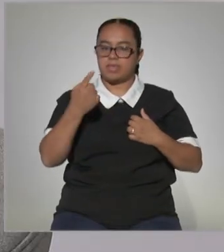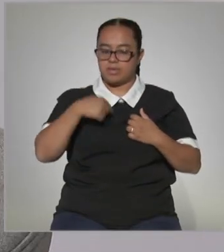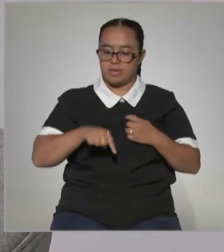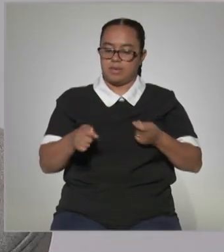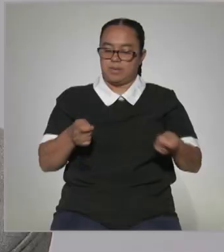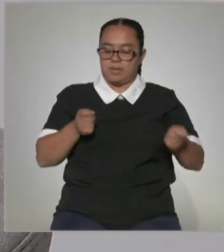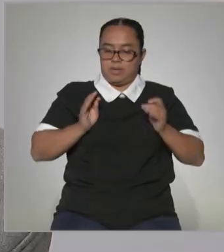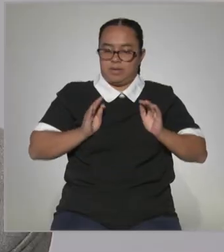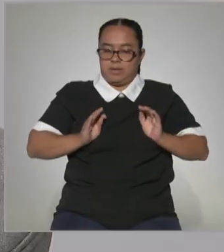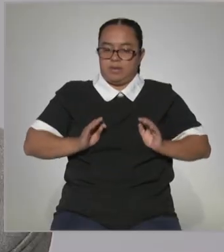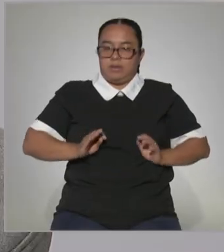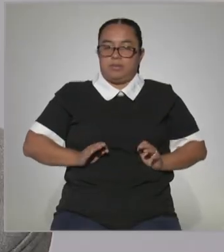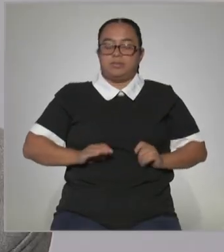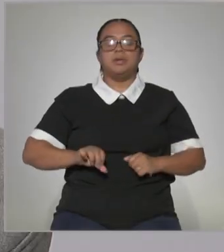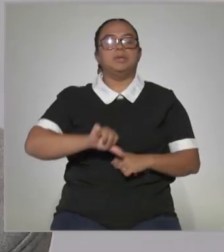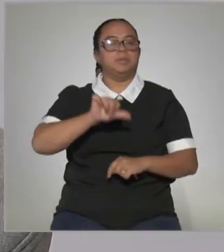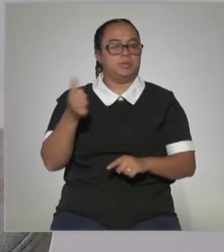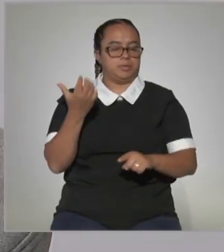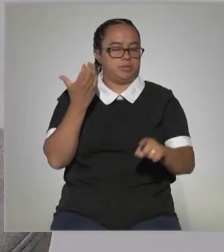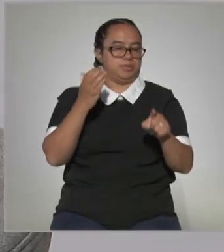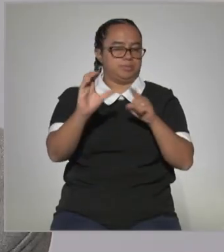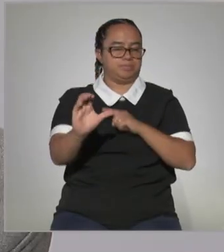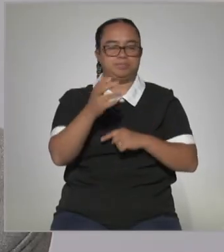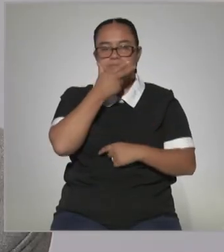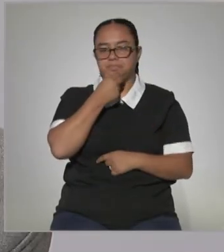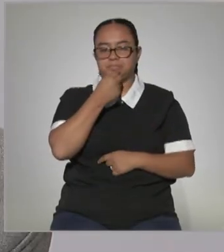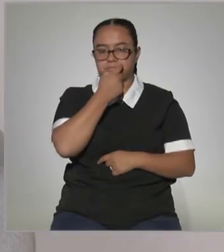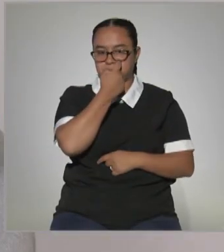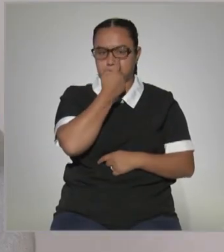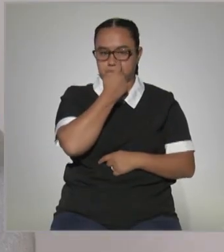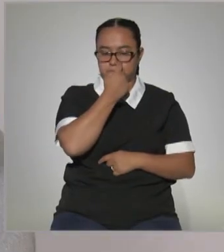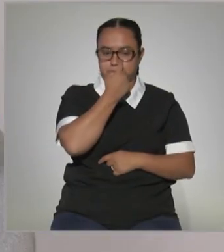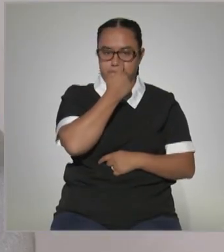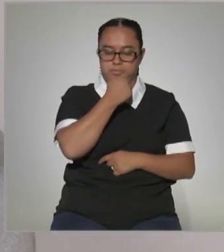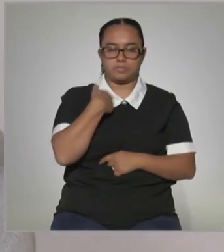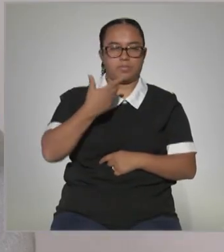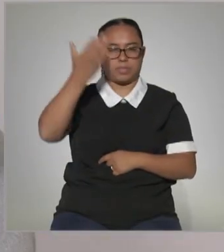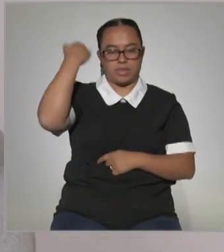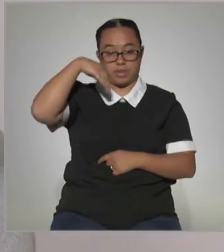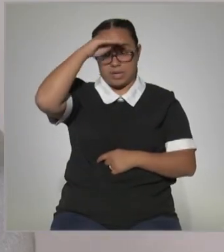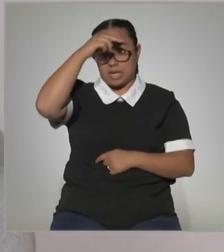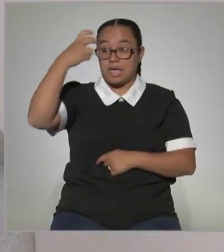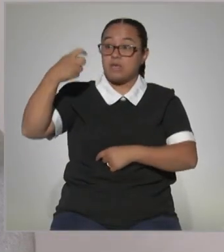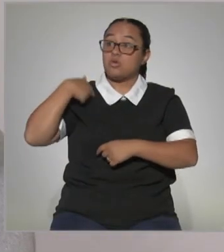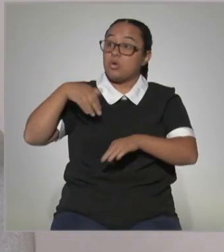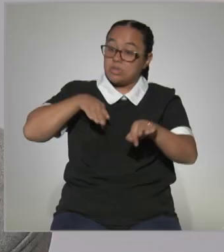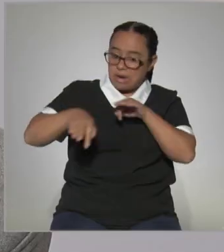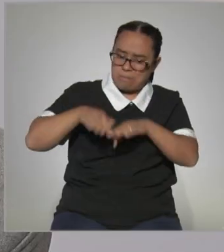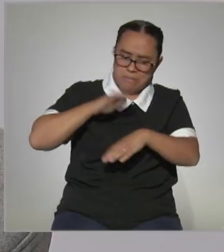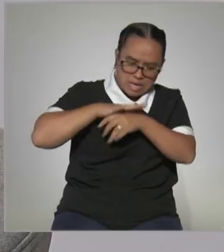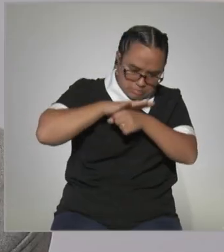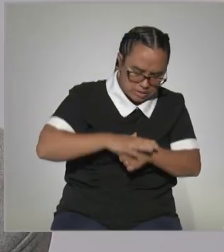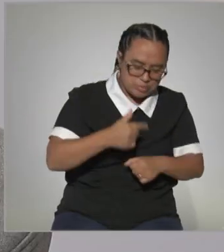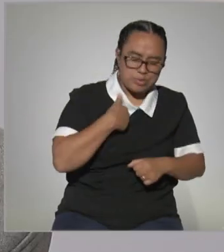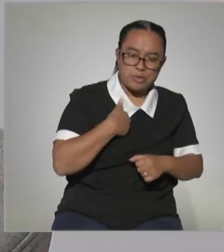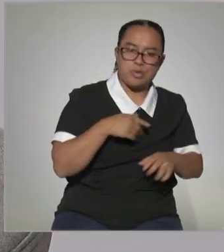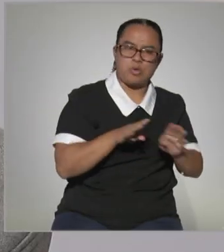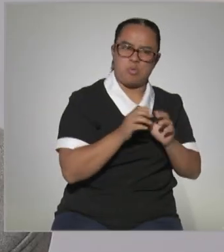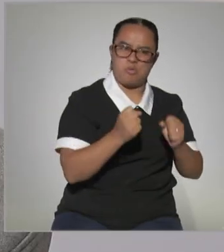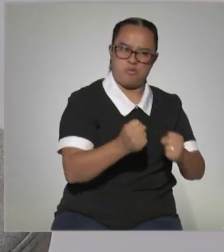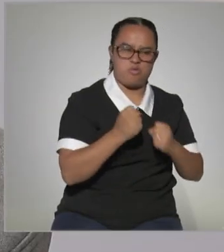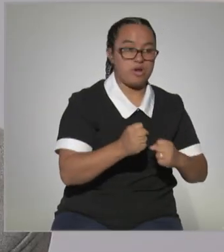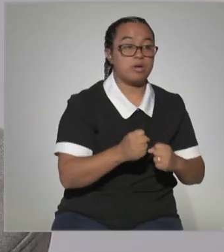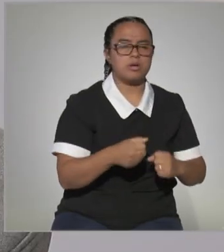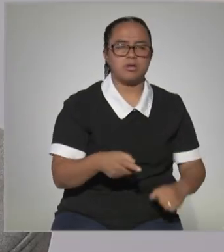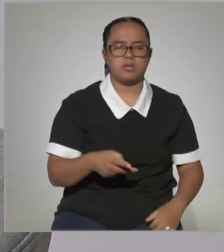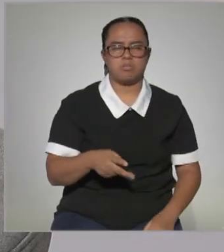más. Y luego Fernando Castillo nos dijo: yo antes pensaba que trabajar bajo presión era mi superpoder, pero ahora